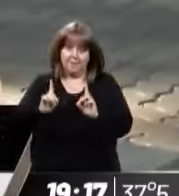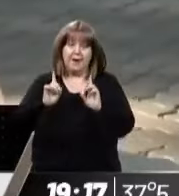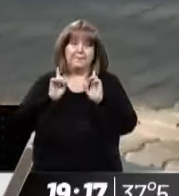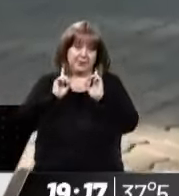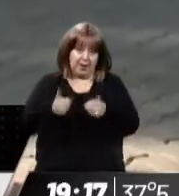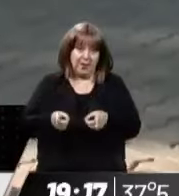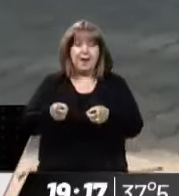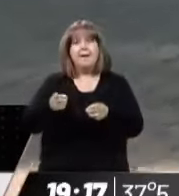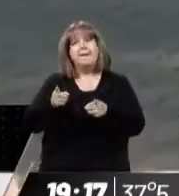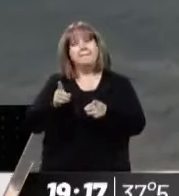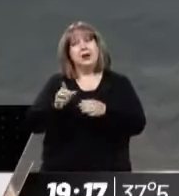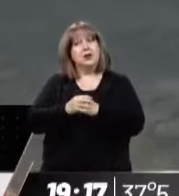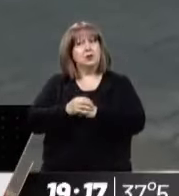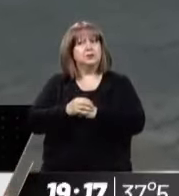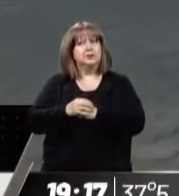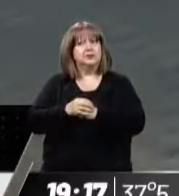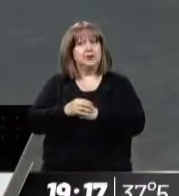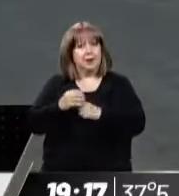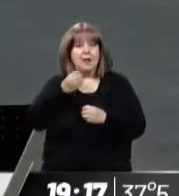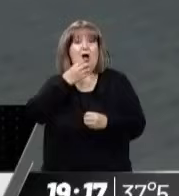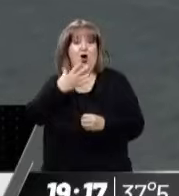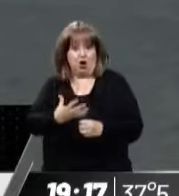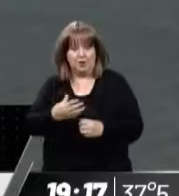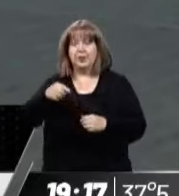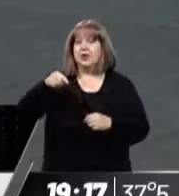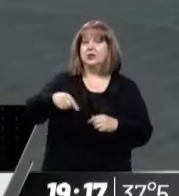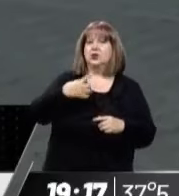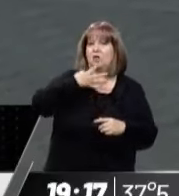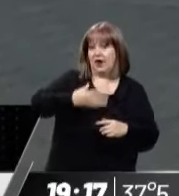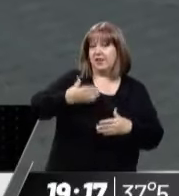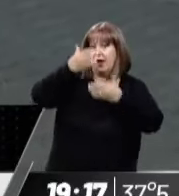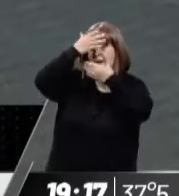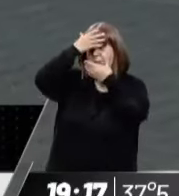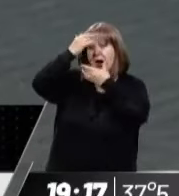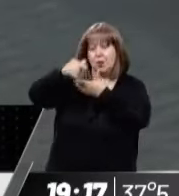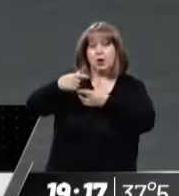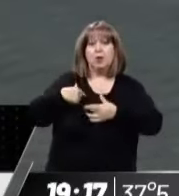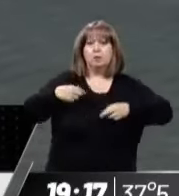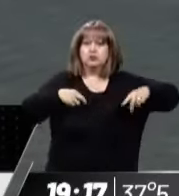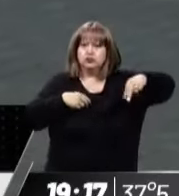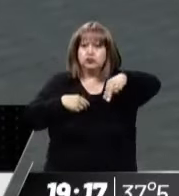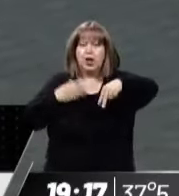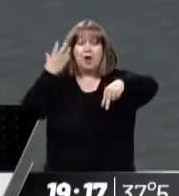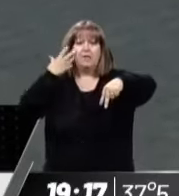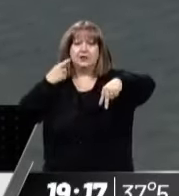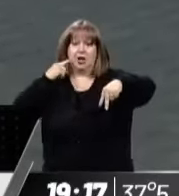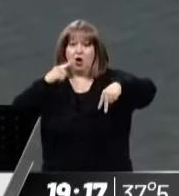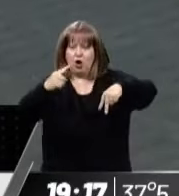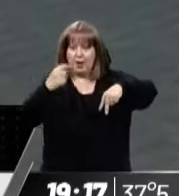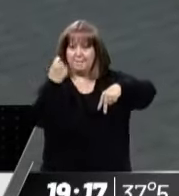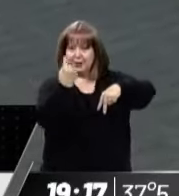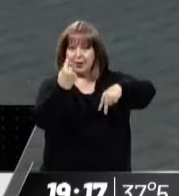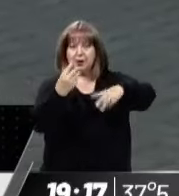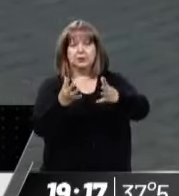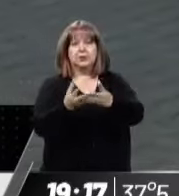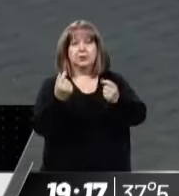Hoy vi Francia defender muy bien porque los Marruecos, Marruecos atacó muy bien. Francia marcó un gol muy, muy